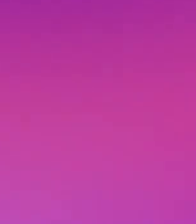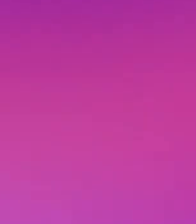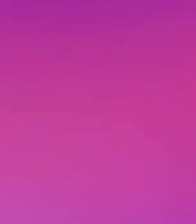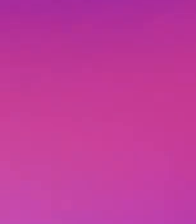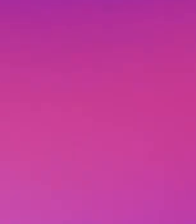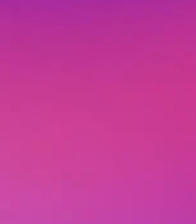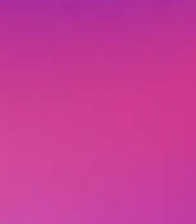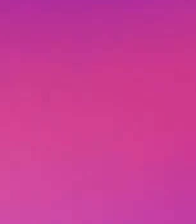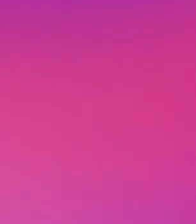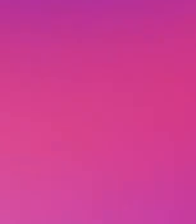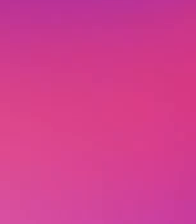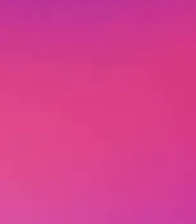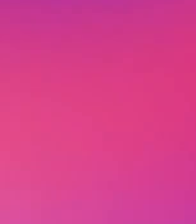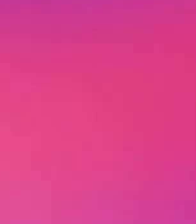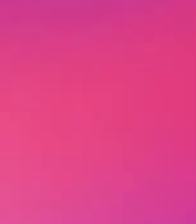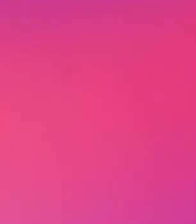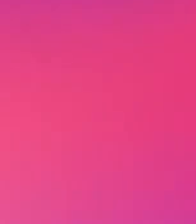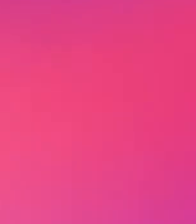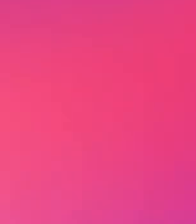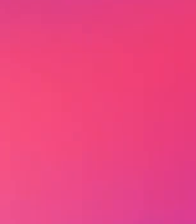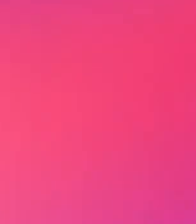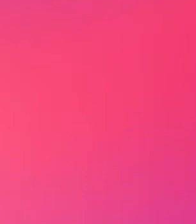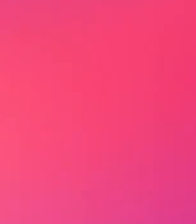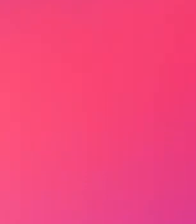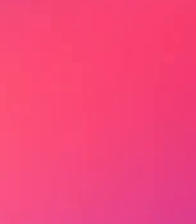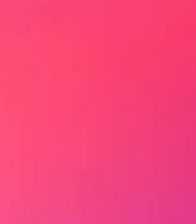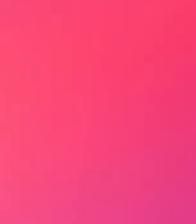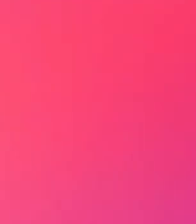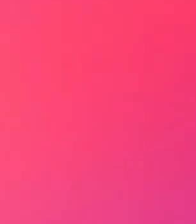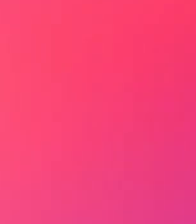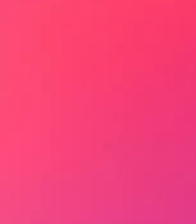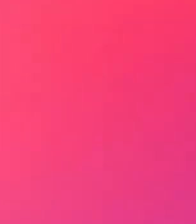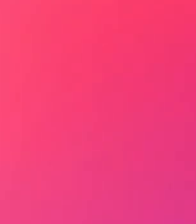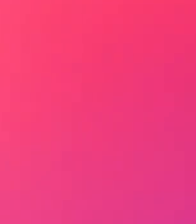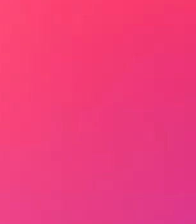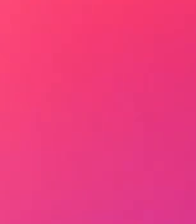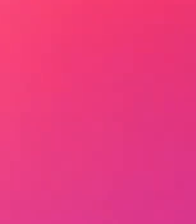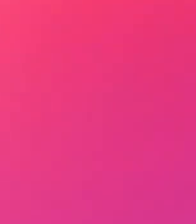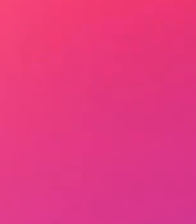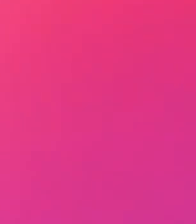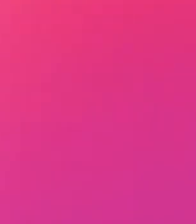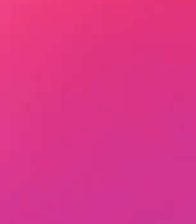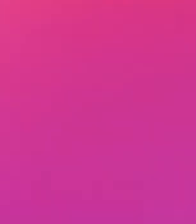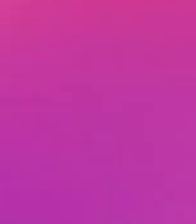el 55 36 01 71 23.